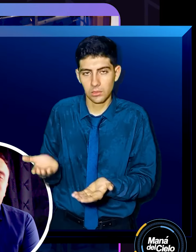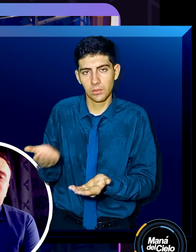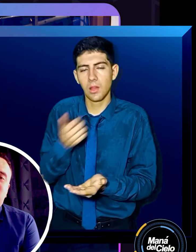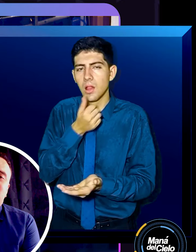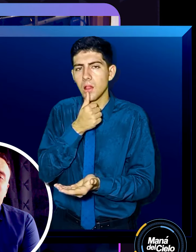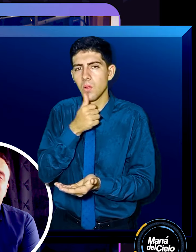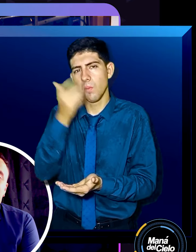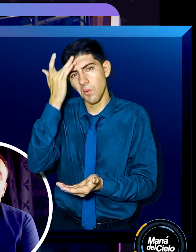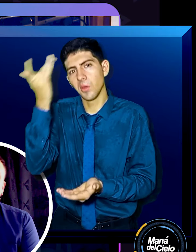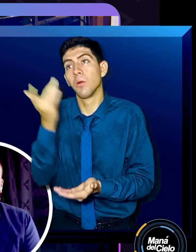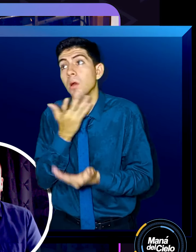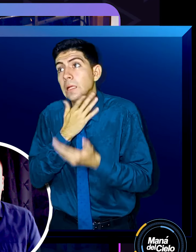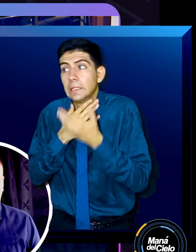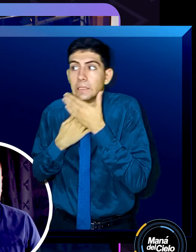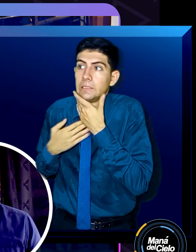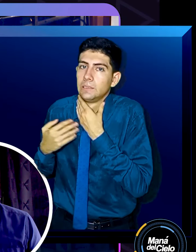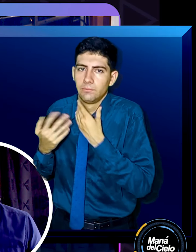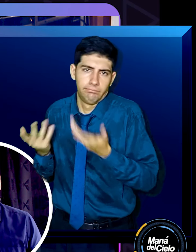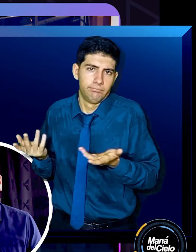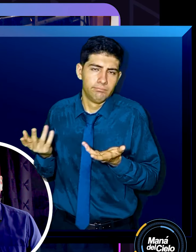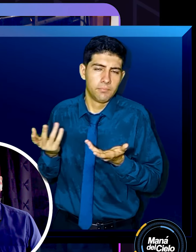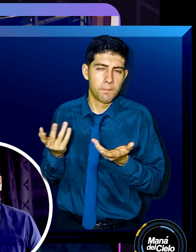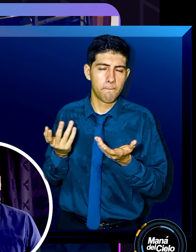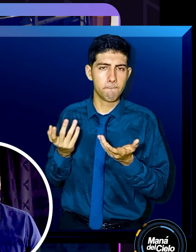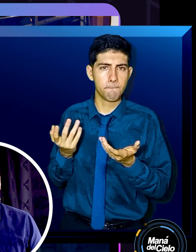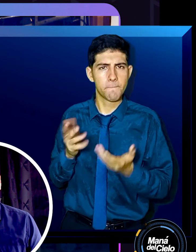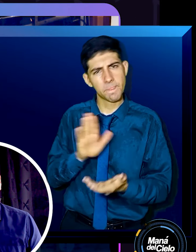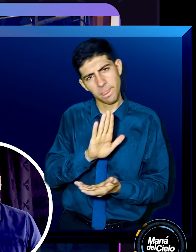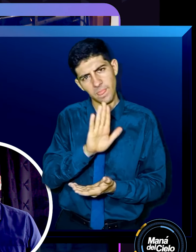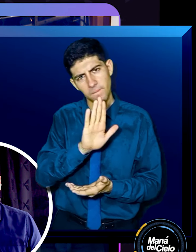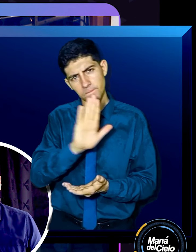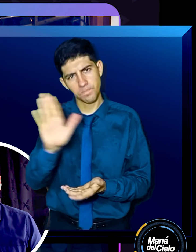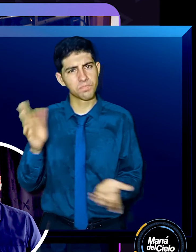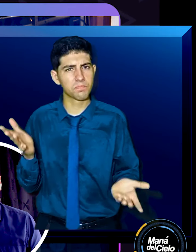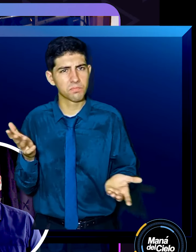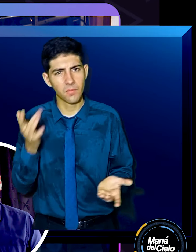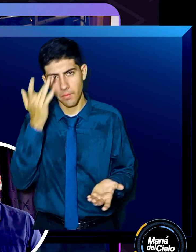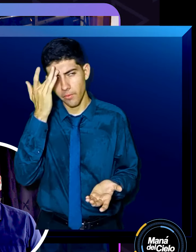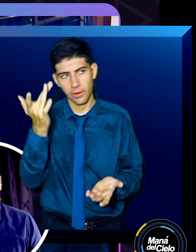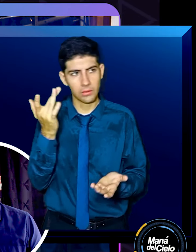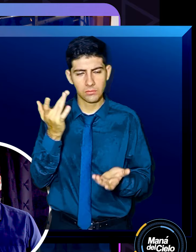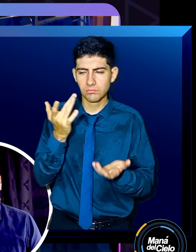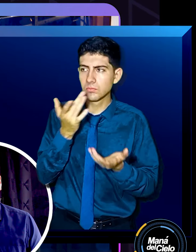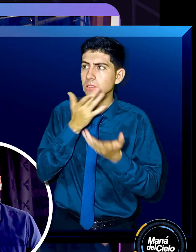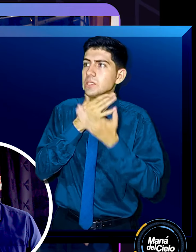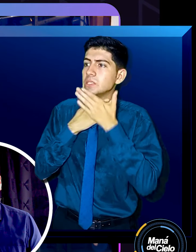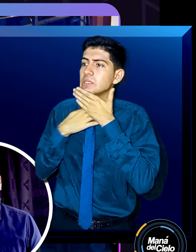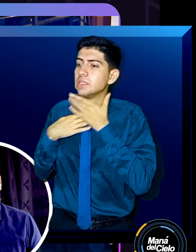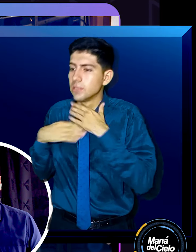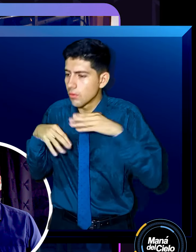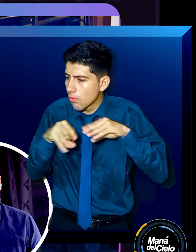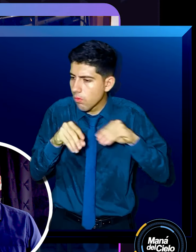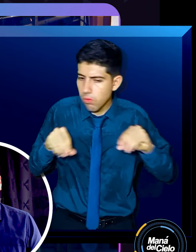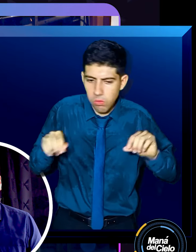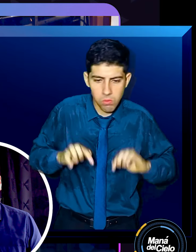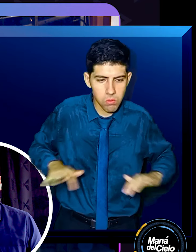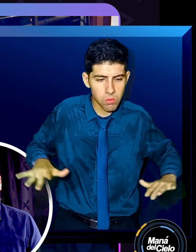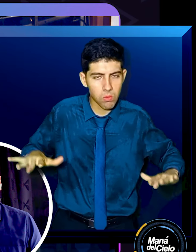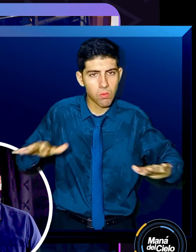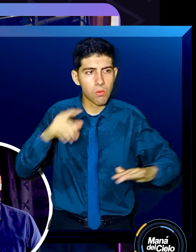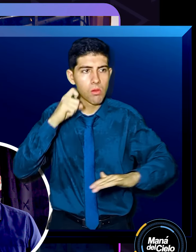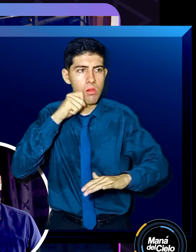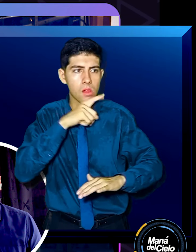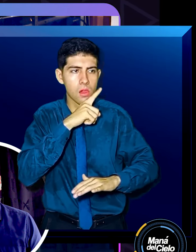Pero hay agua. ¿Por qué voy a pasar yo sed aquí ahora? ¿Por qué pasarías tu sed ahora? En el